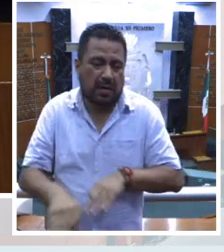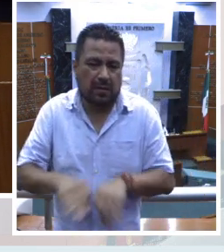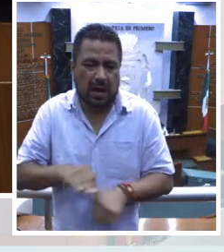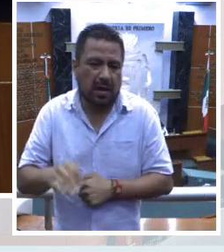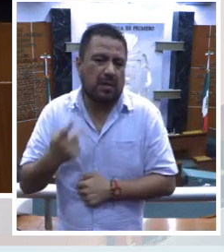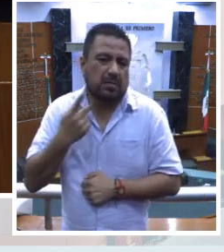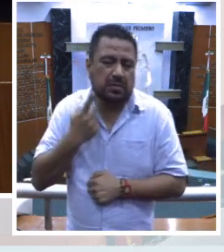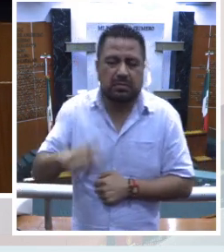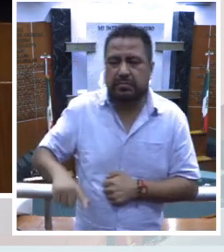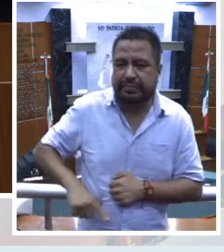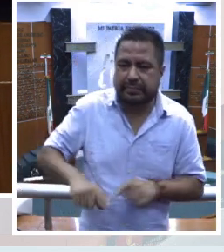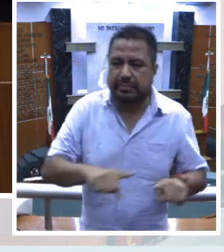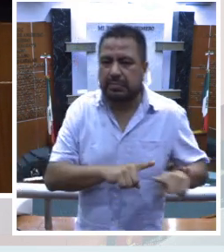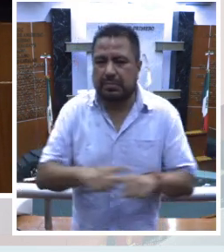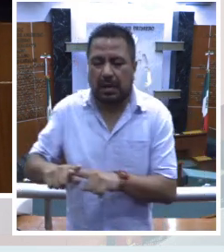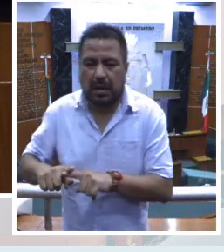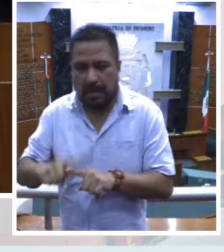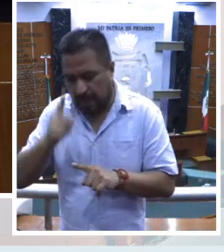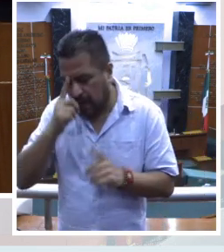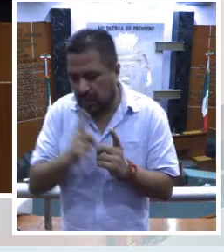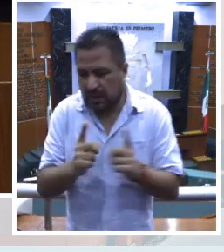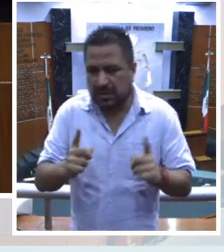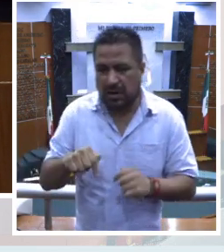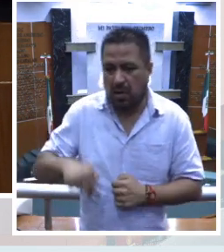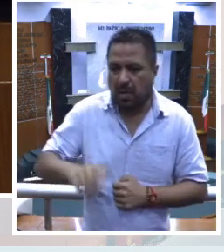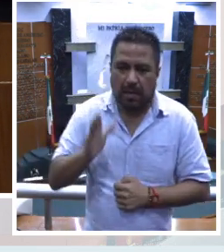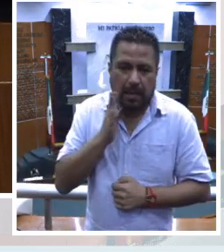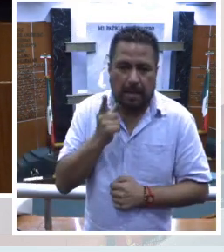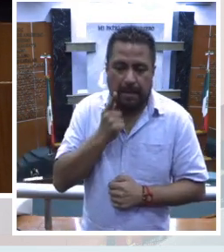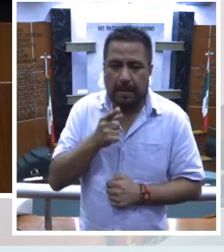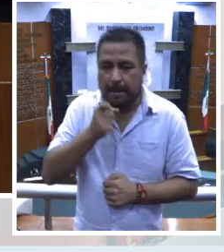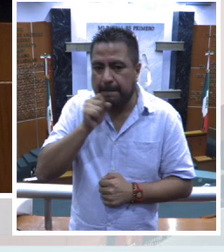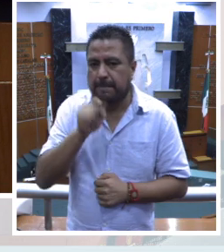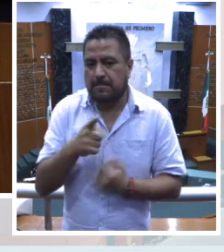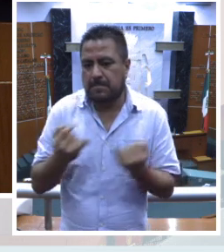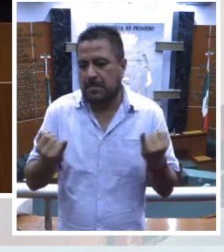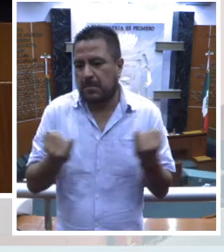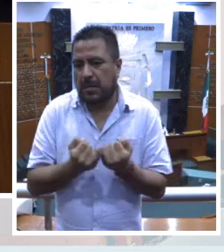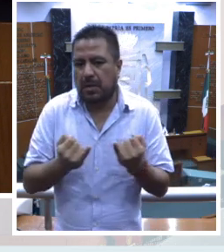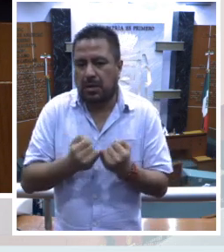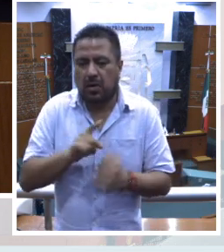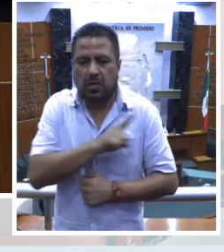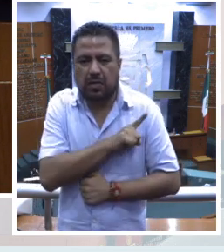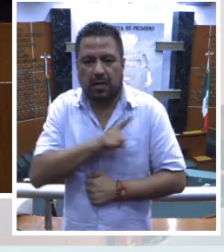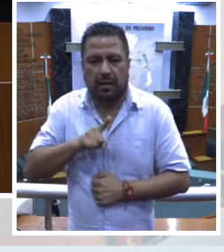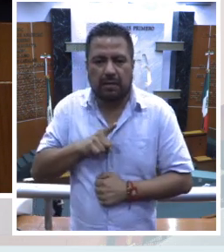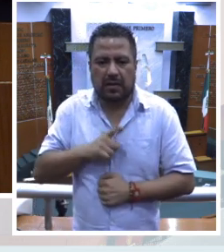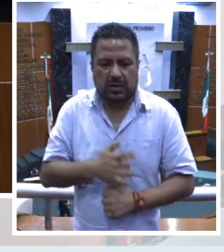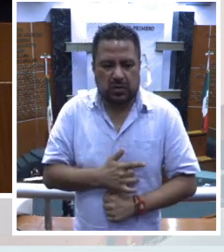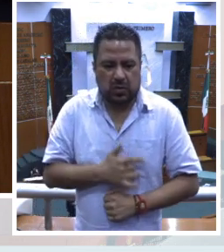el desarrollo de nuestro desempeño legislativo. Y sobre todo, debe